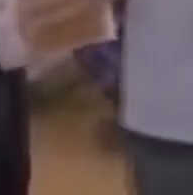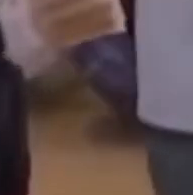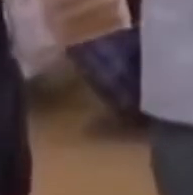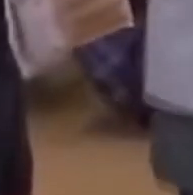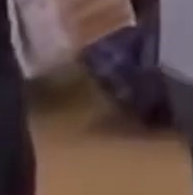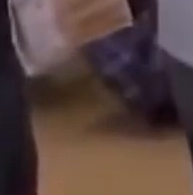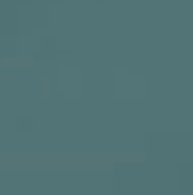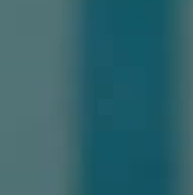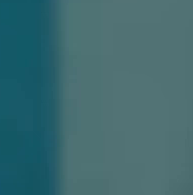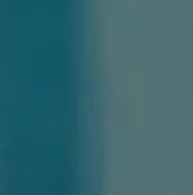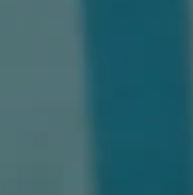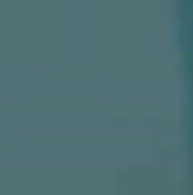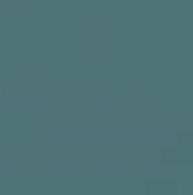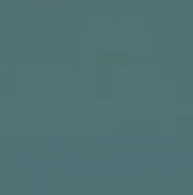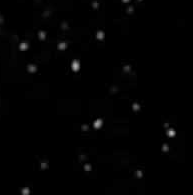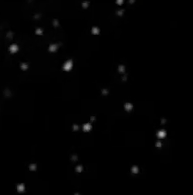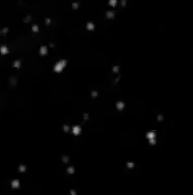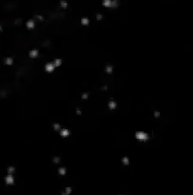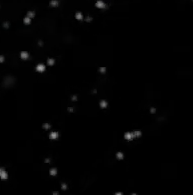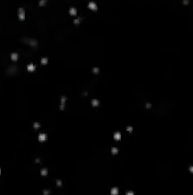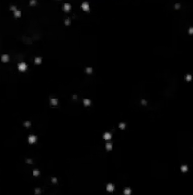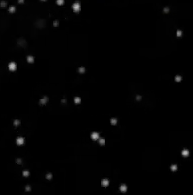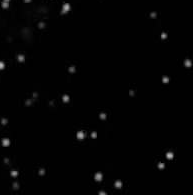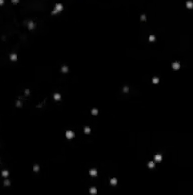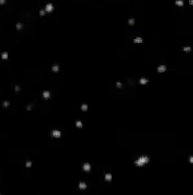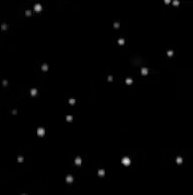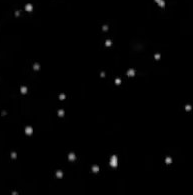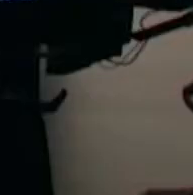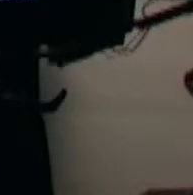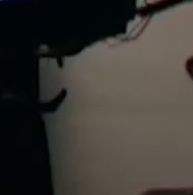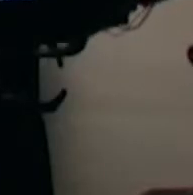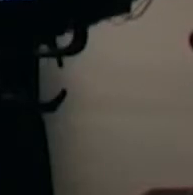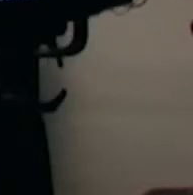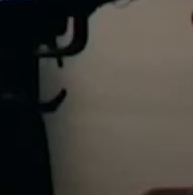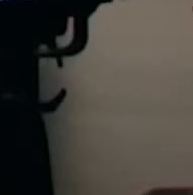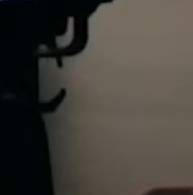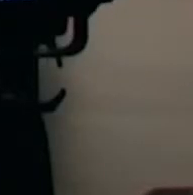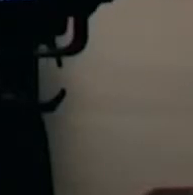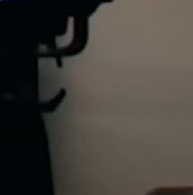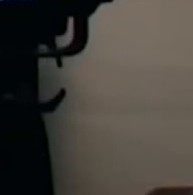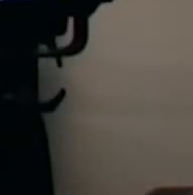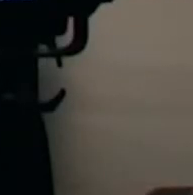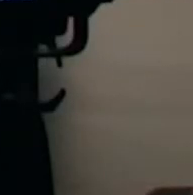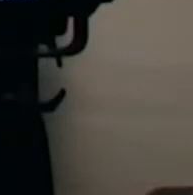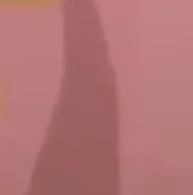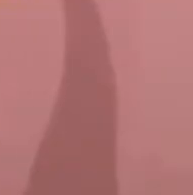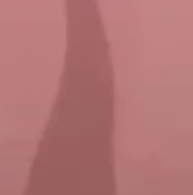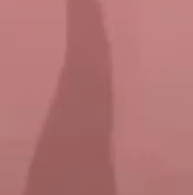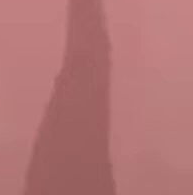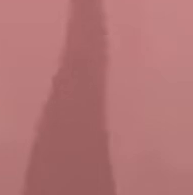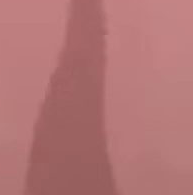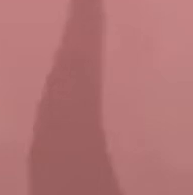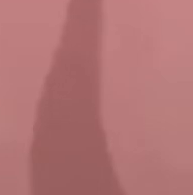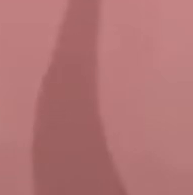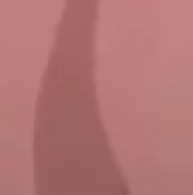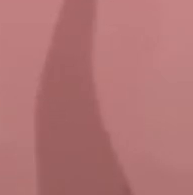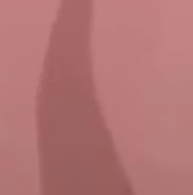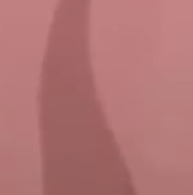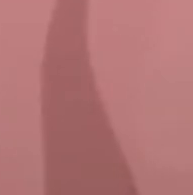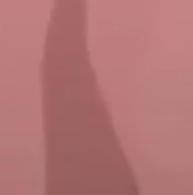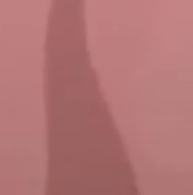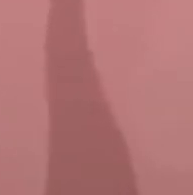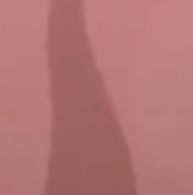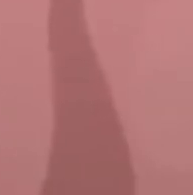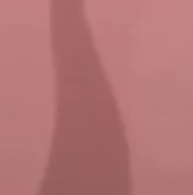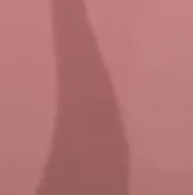y cómo no caer en el pánico. En el programa A Fondo. Véalo este lunes 16 de marzo a las 10